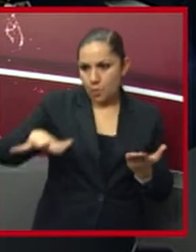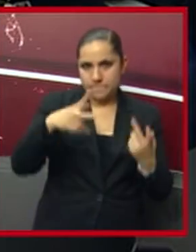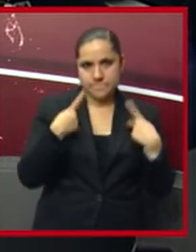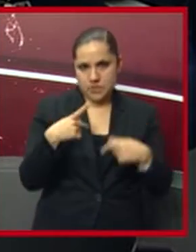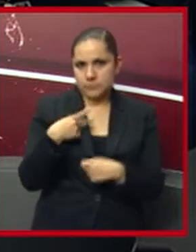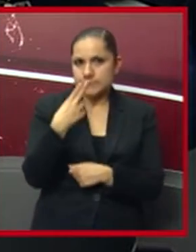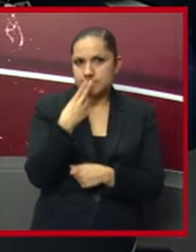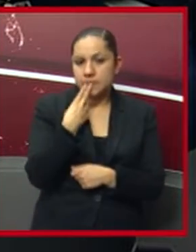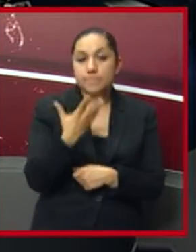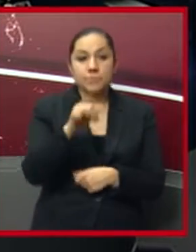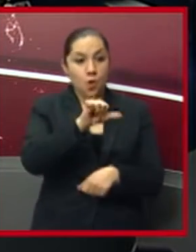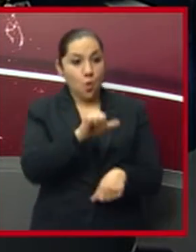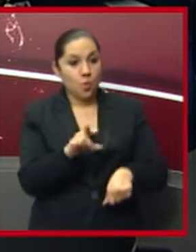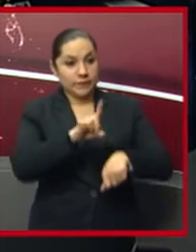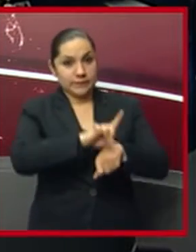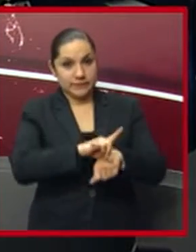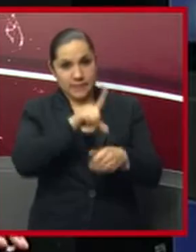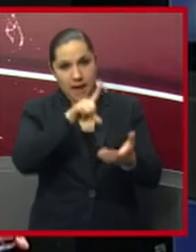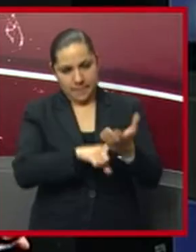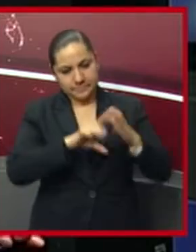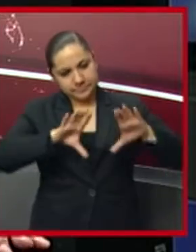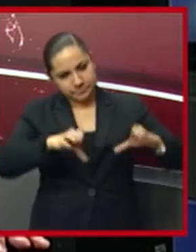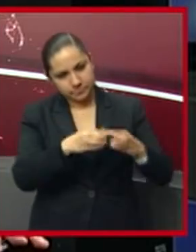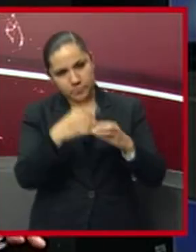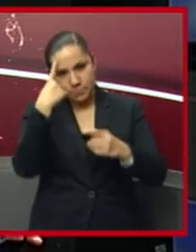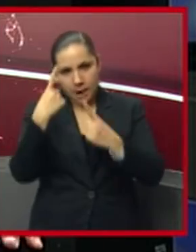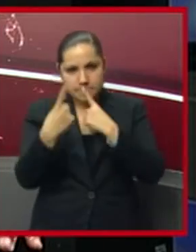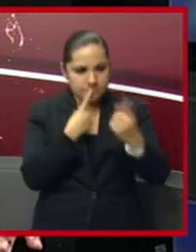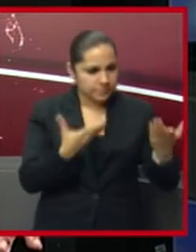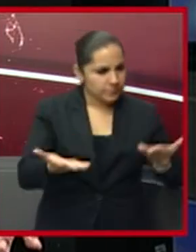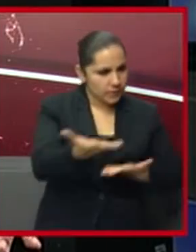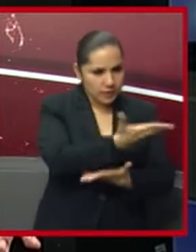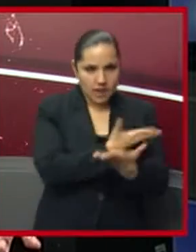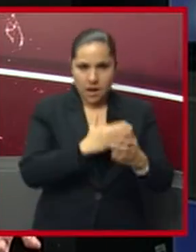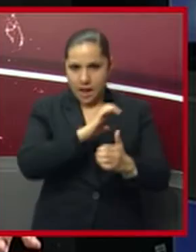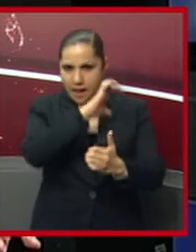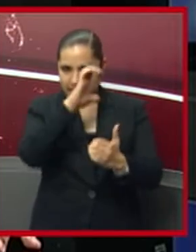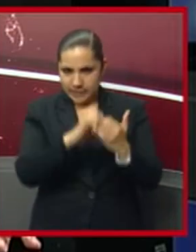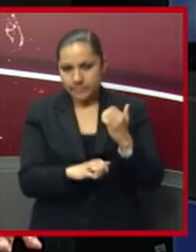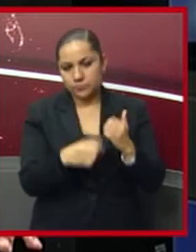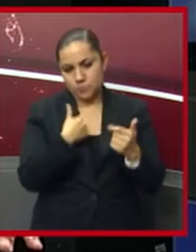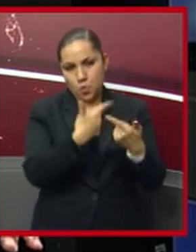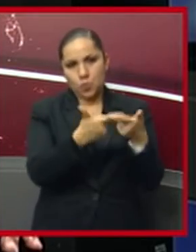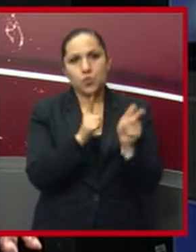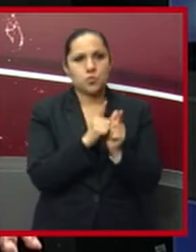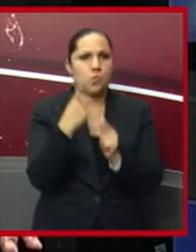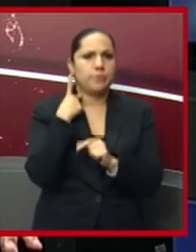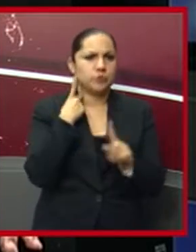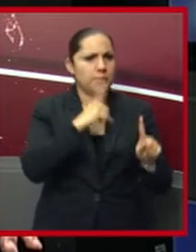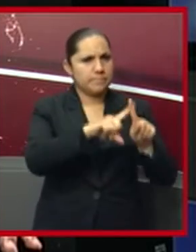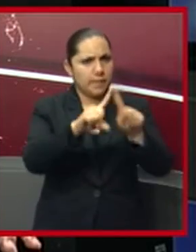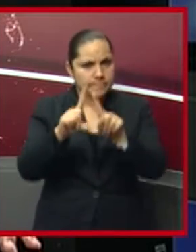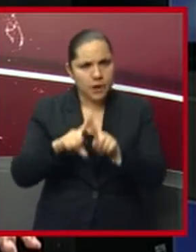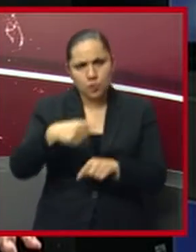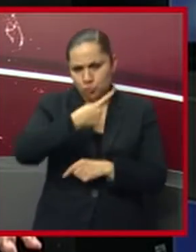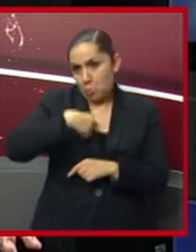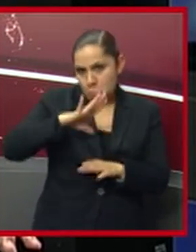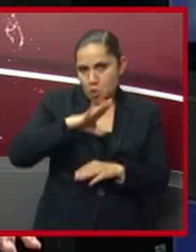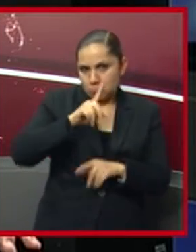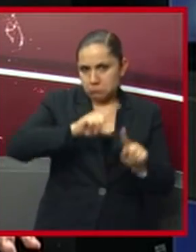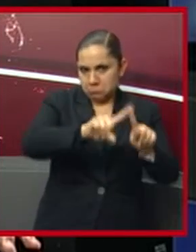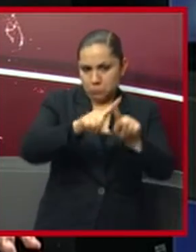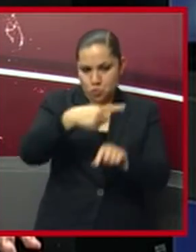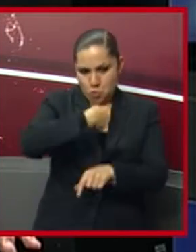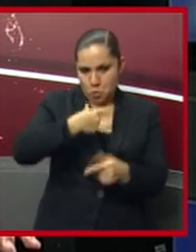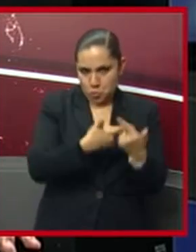hoy en la clausura de periodo de sesiones, se hizo frente a los grupos parlamentarios, al menos por parte de la Revolución Institucional. Fue un compromiso donde empeñamos la